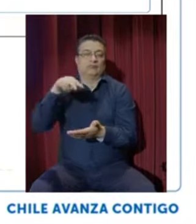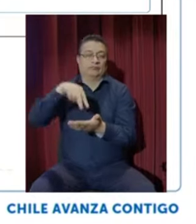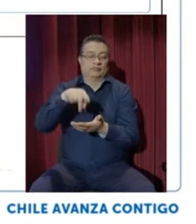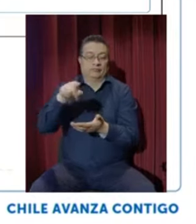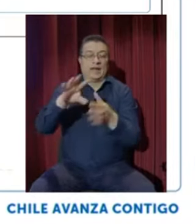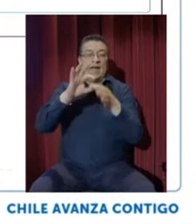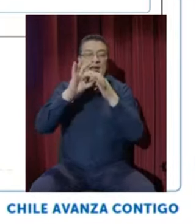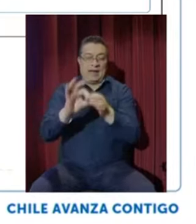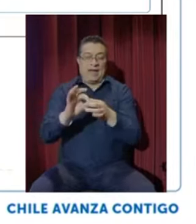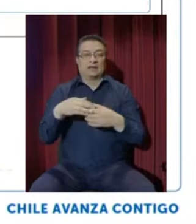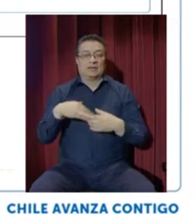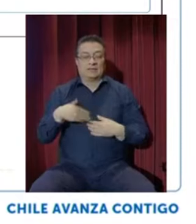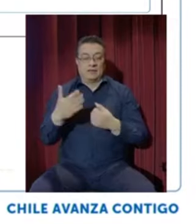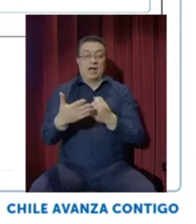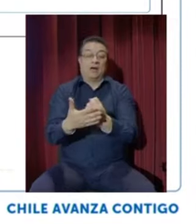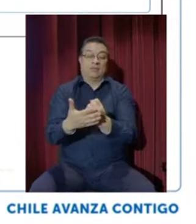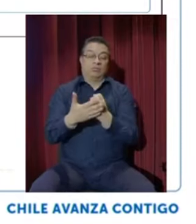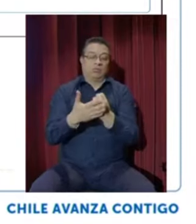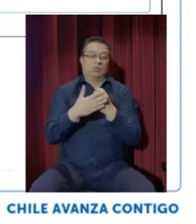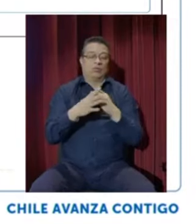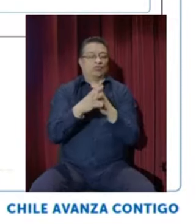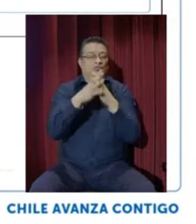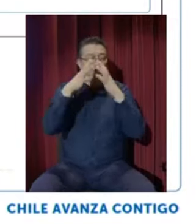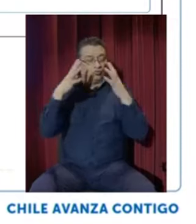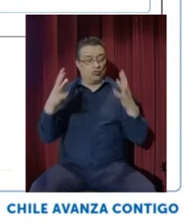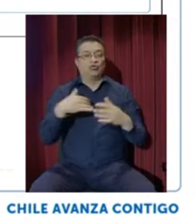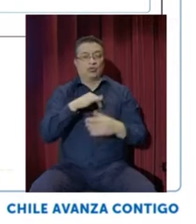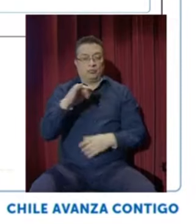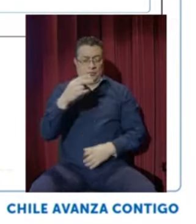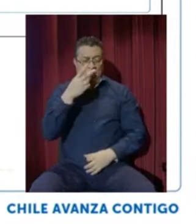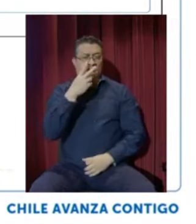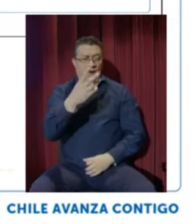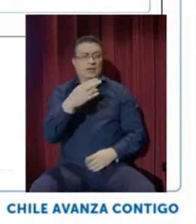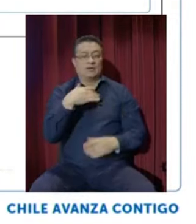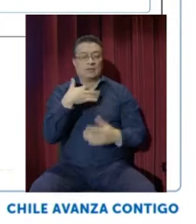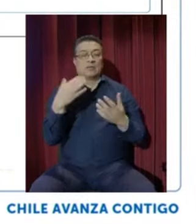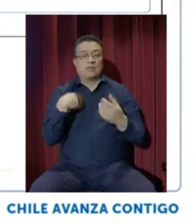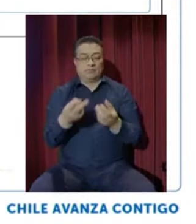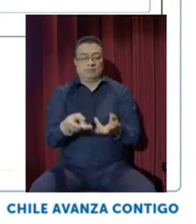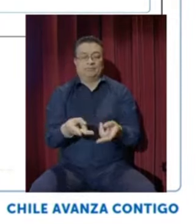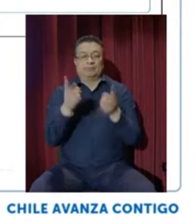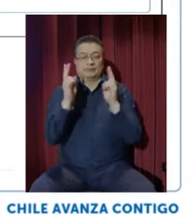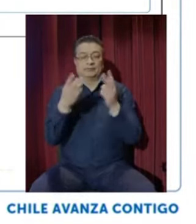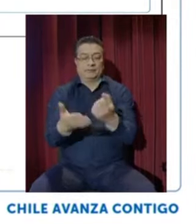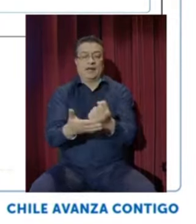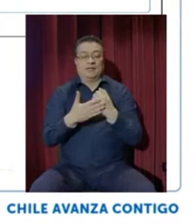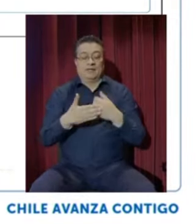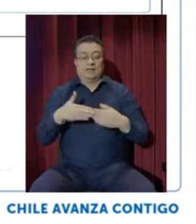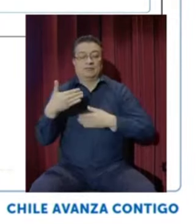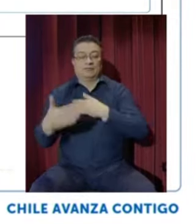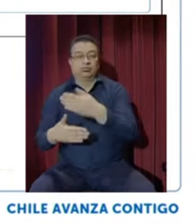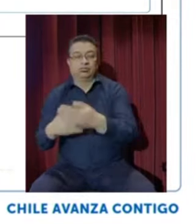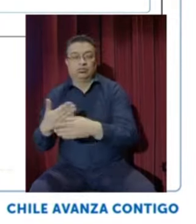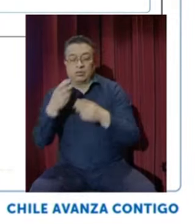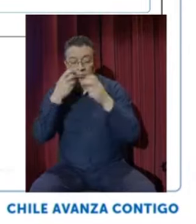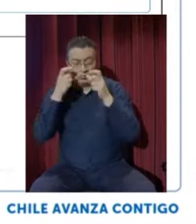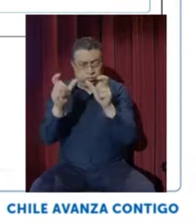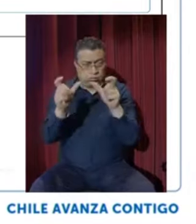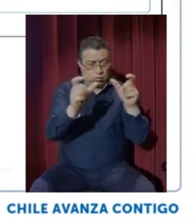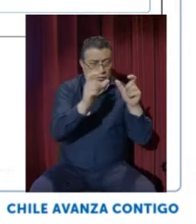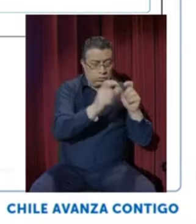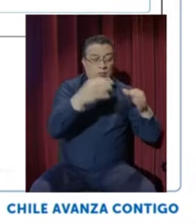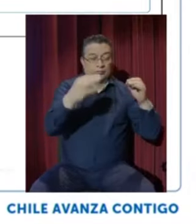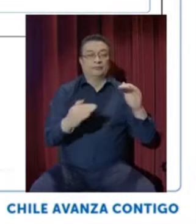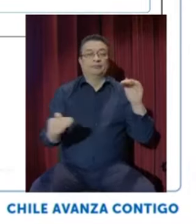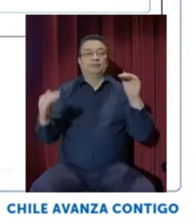el aporte que vamos a ver el tremendo trabajo en materia de este facilitar los procedimiento y también una fiscalización oportuna para la